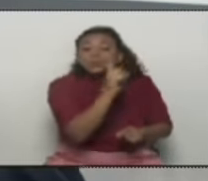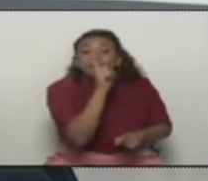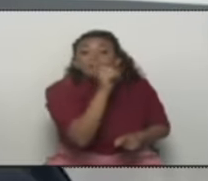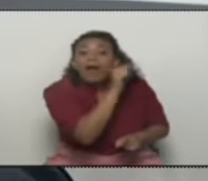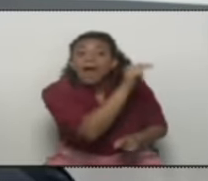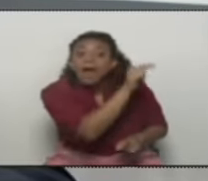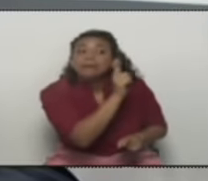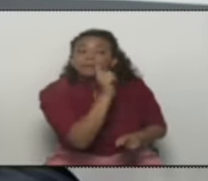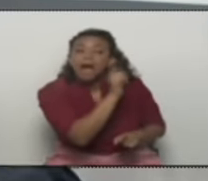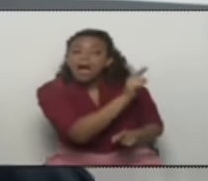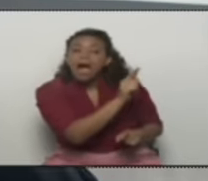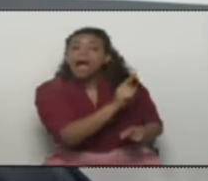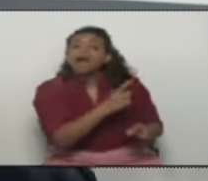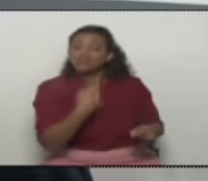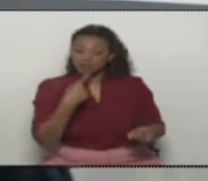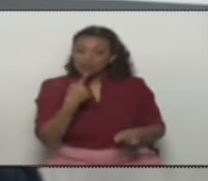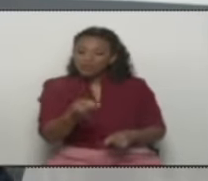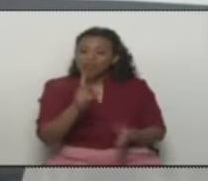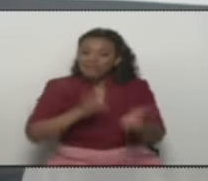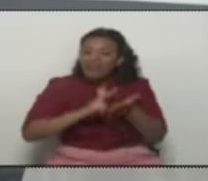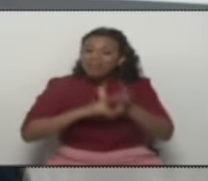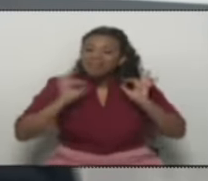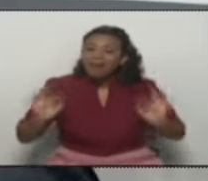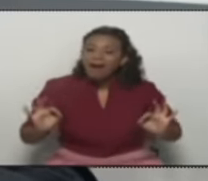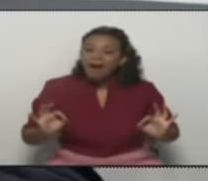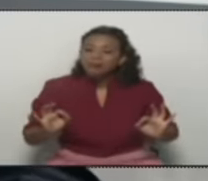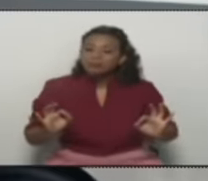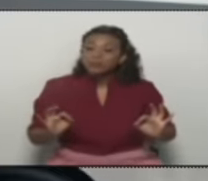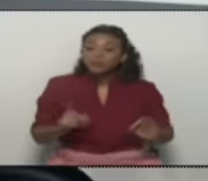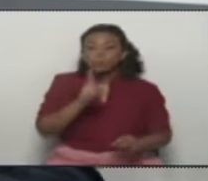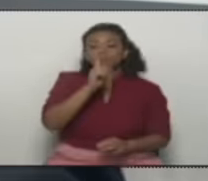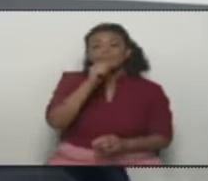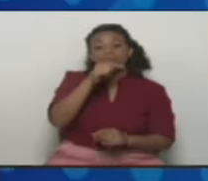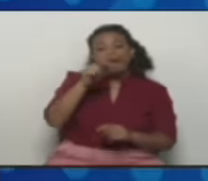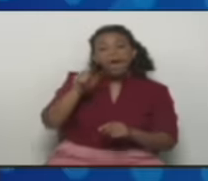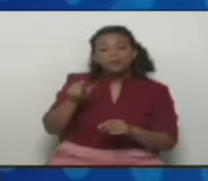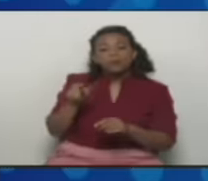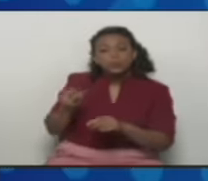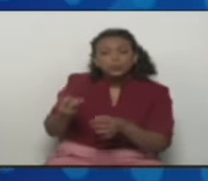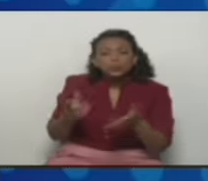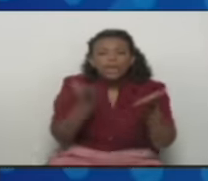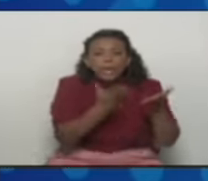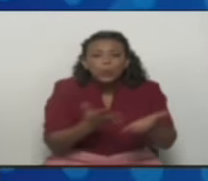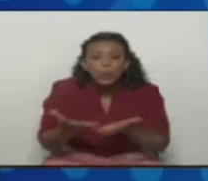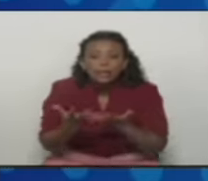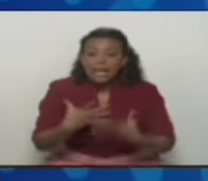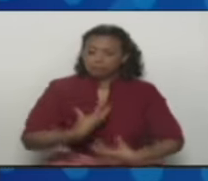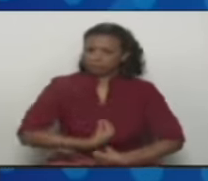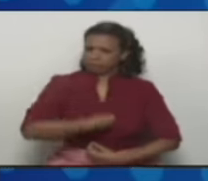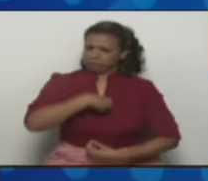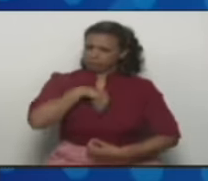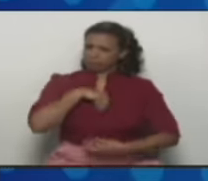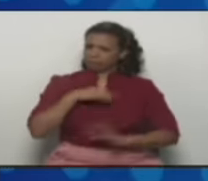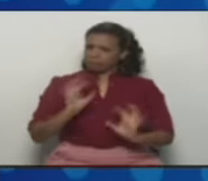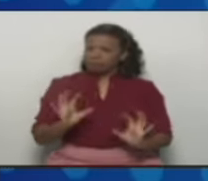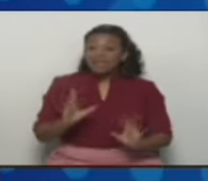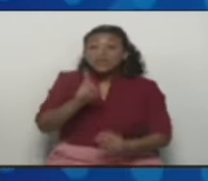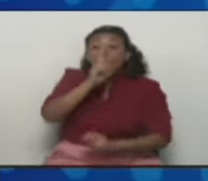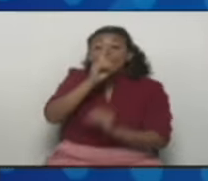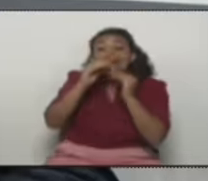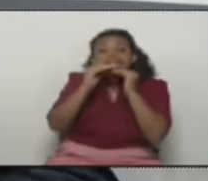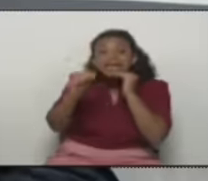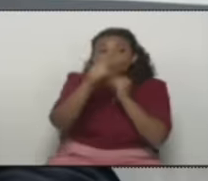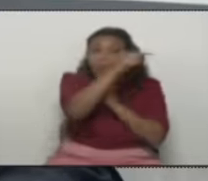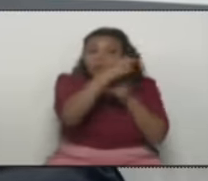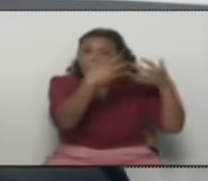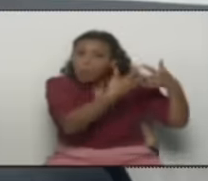que es lo que es interesante, los que han guardado un extraño y misterioso silencio. Han guardado un silencio que es